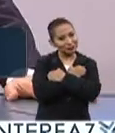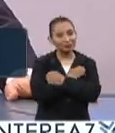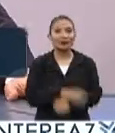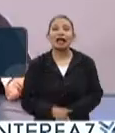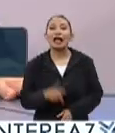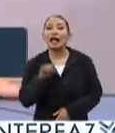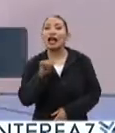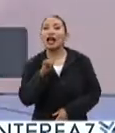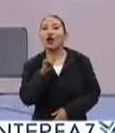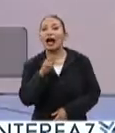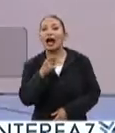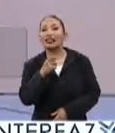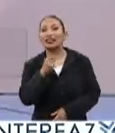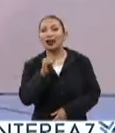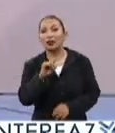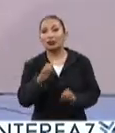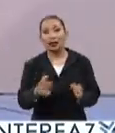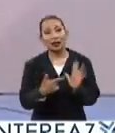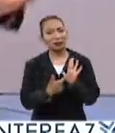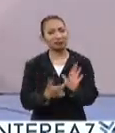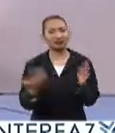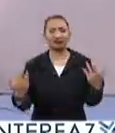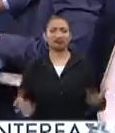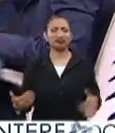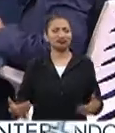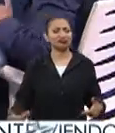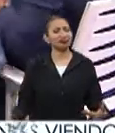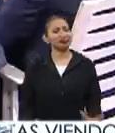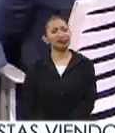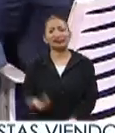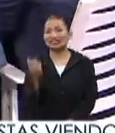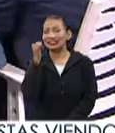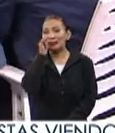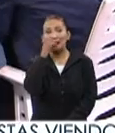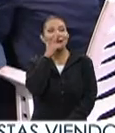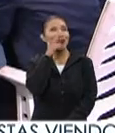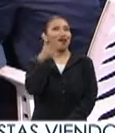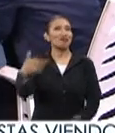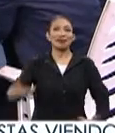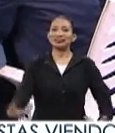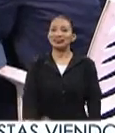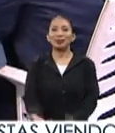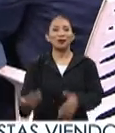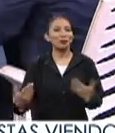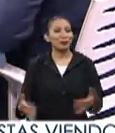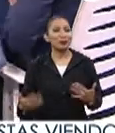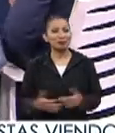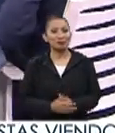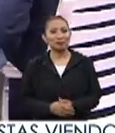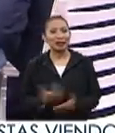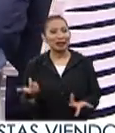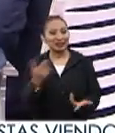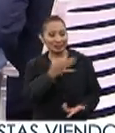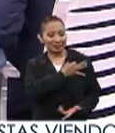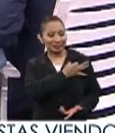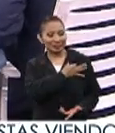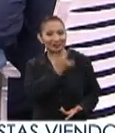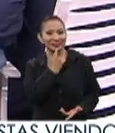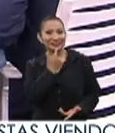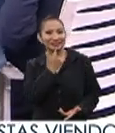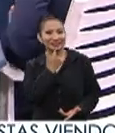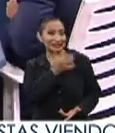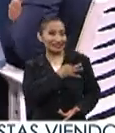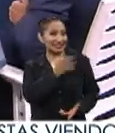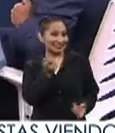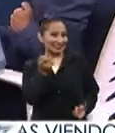educación. Lalo Gaitán, ¿cómo estás? Qué presentación. Qué bárbara es. Cada vez mejor la presentación. Esa florecita de estilo